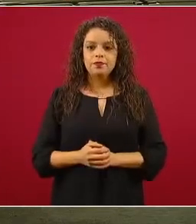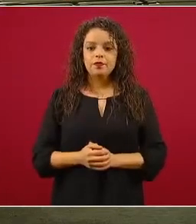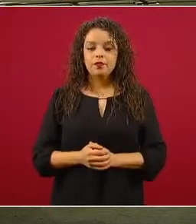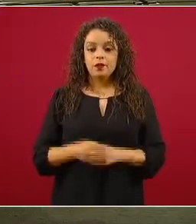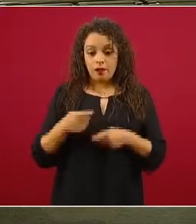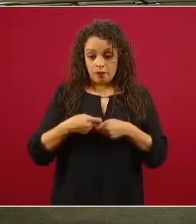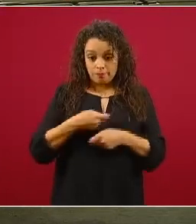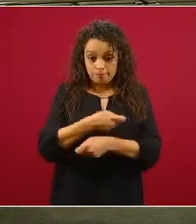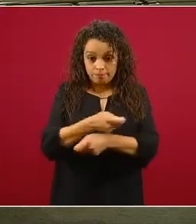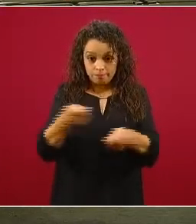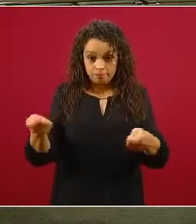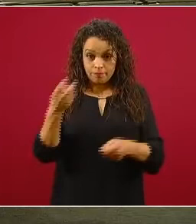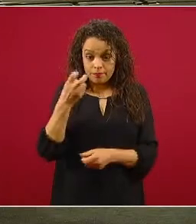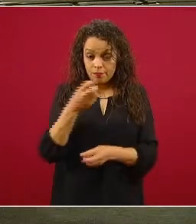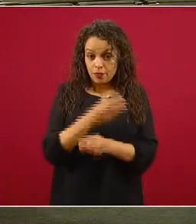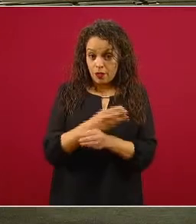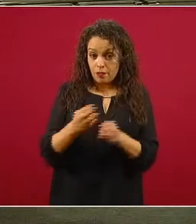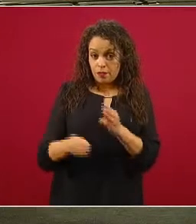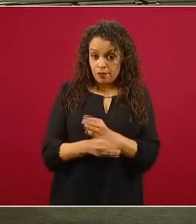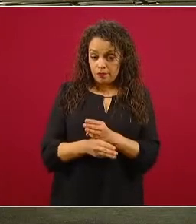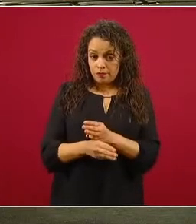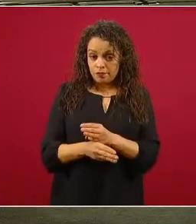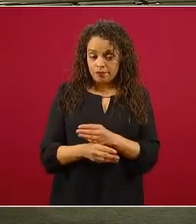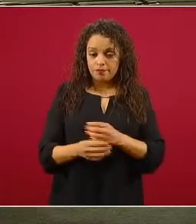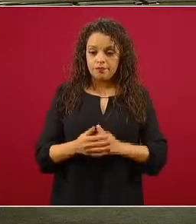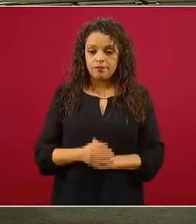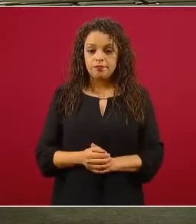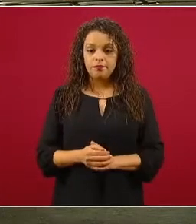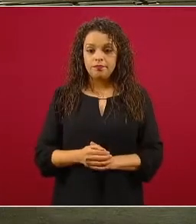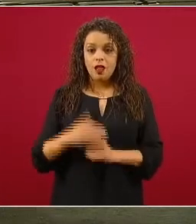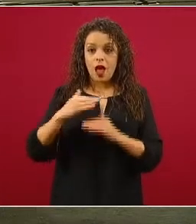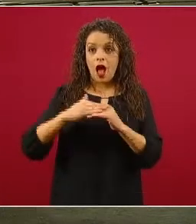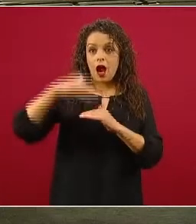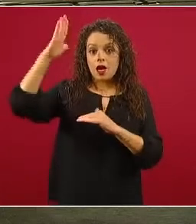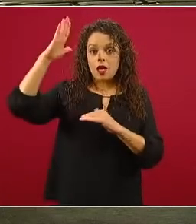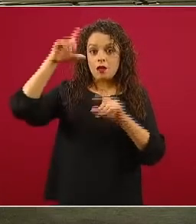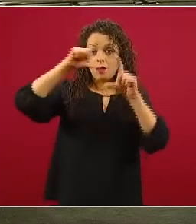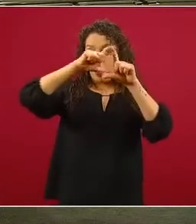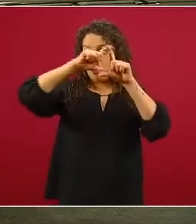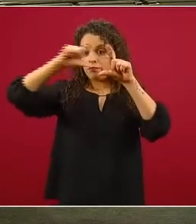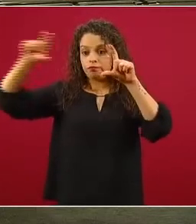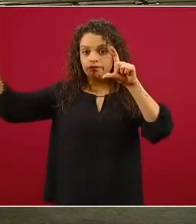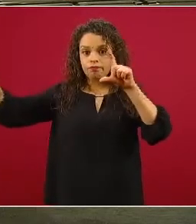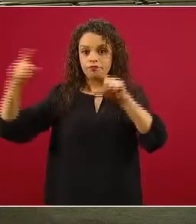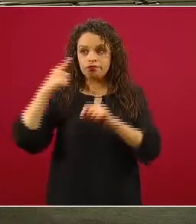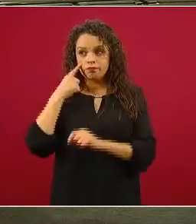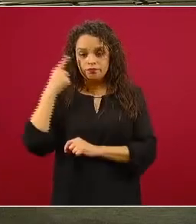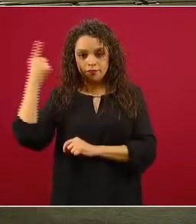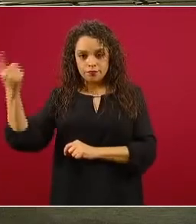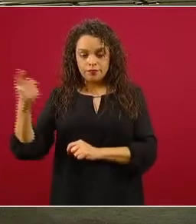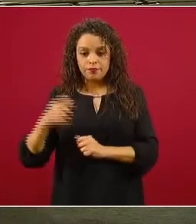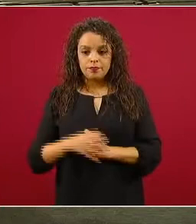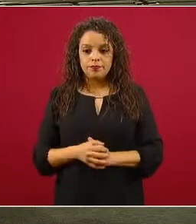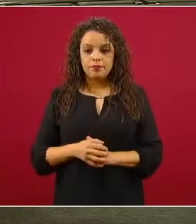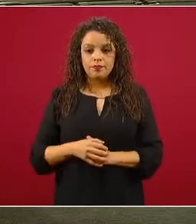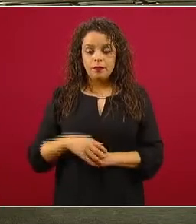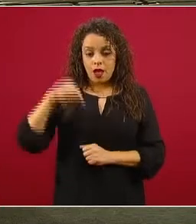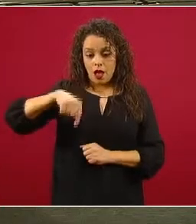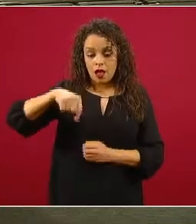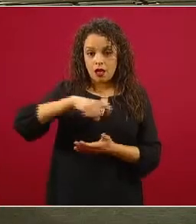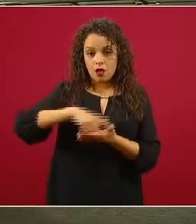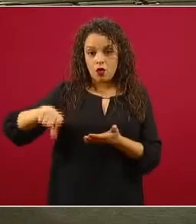bienes. Les podemos poner que en la tabla de arriba son los bienes que se han adquirido de forma